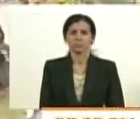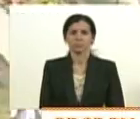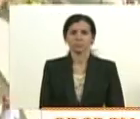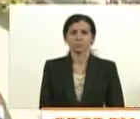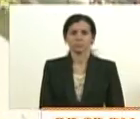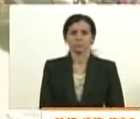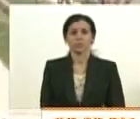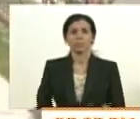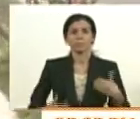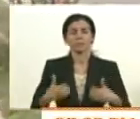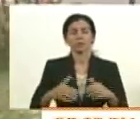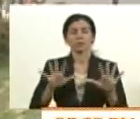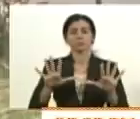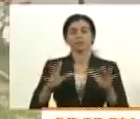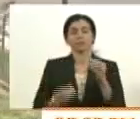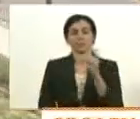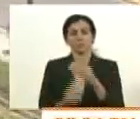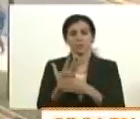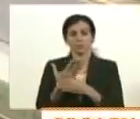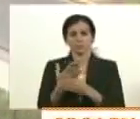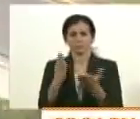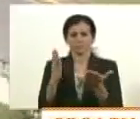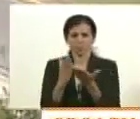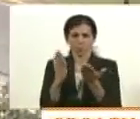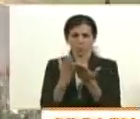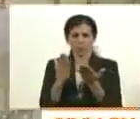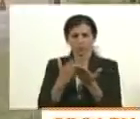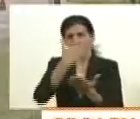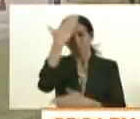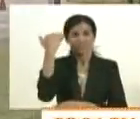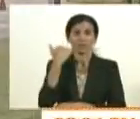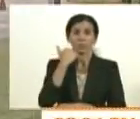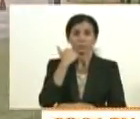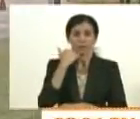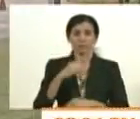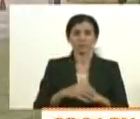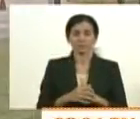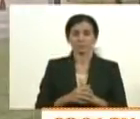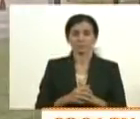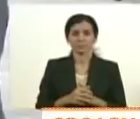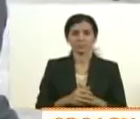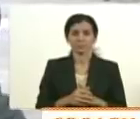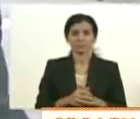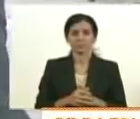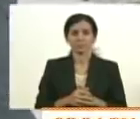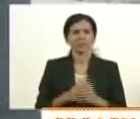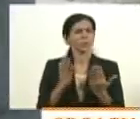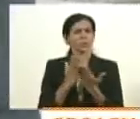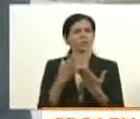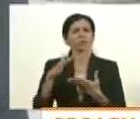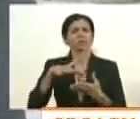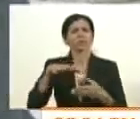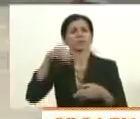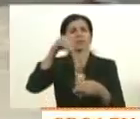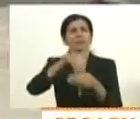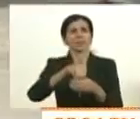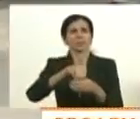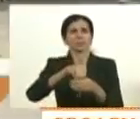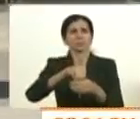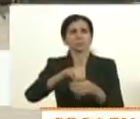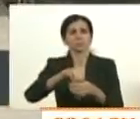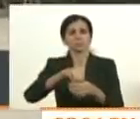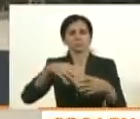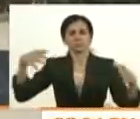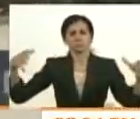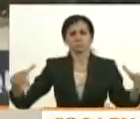El miércoles 10 de mayo, la Unidad Educativa Francisco de Miranda, institución ubicada dentro de la base aérea